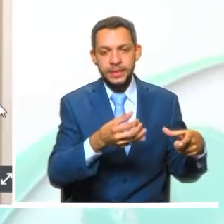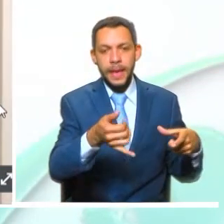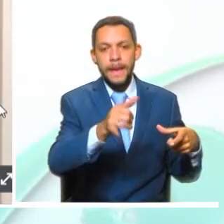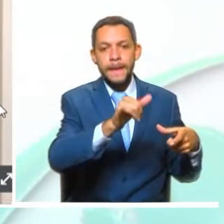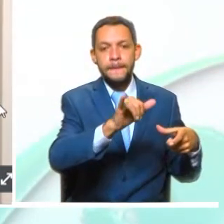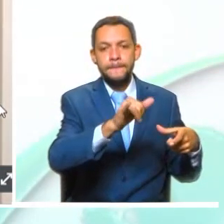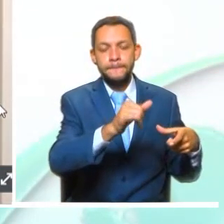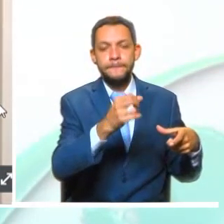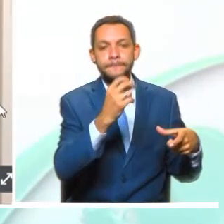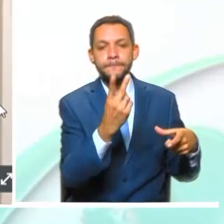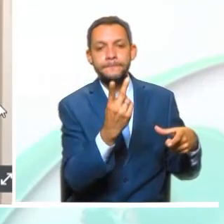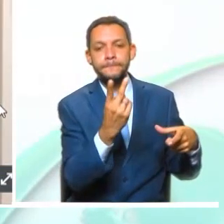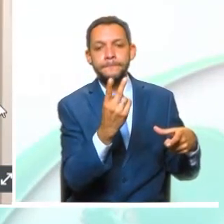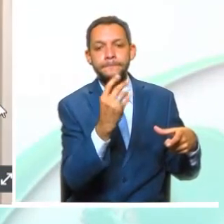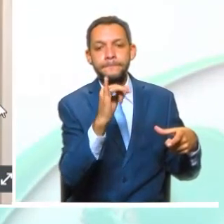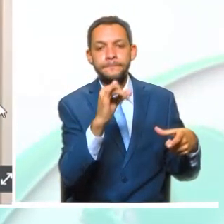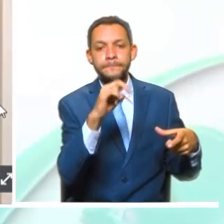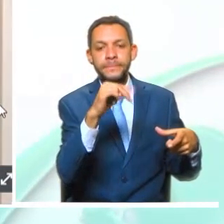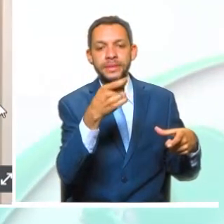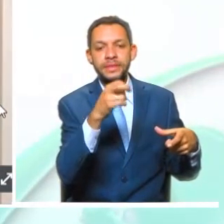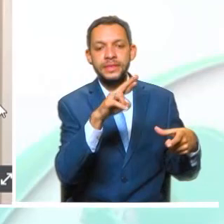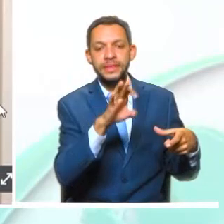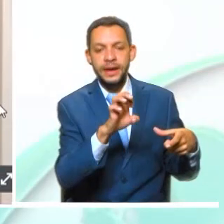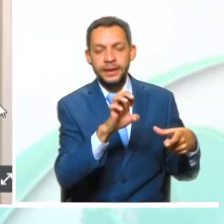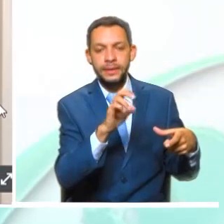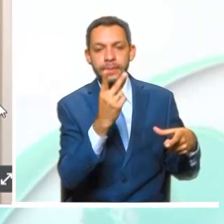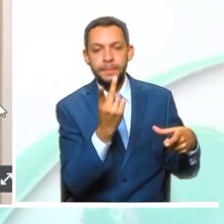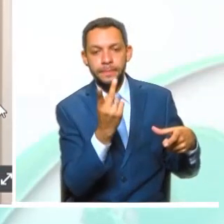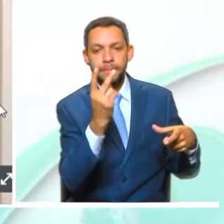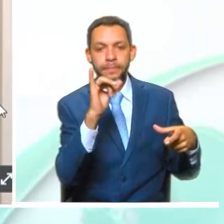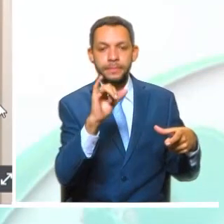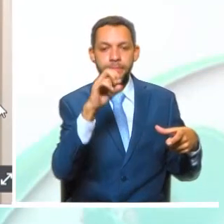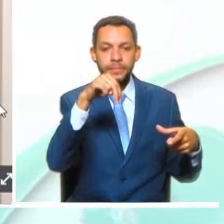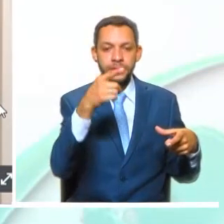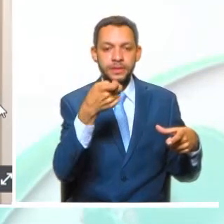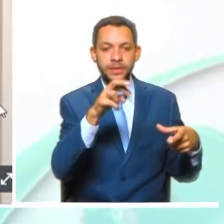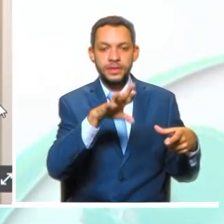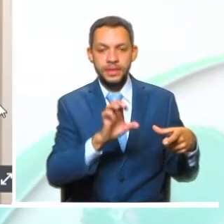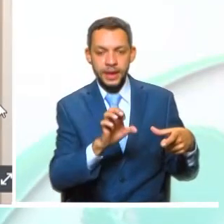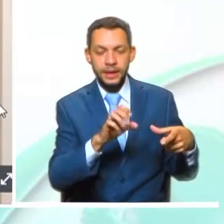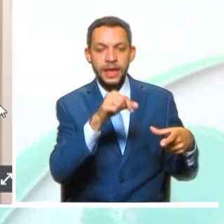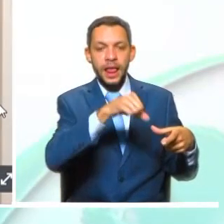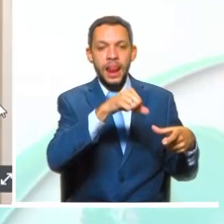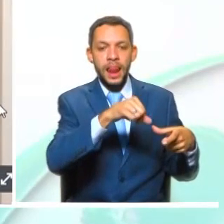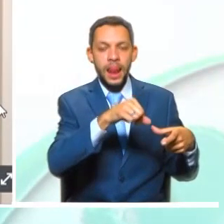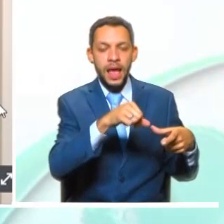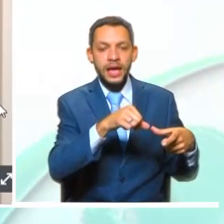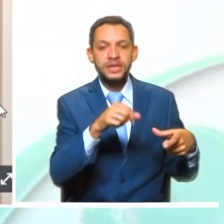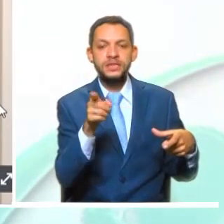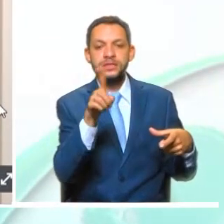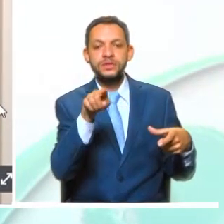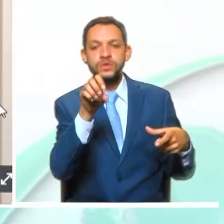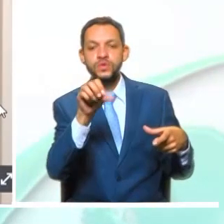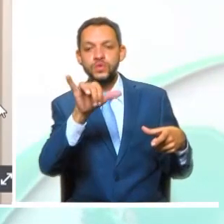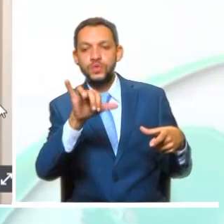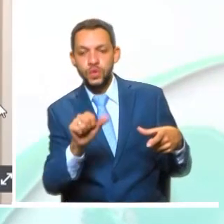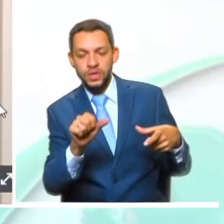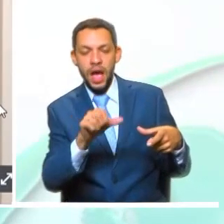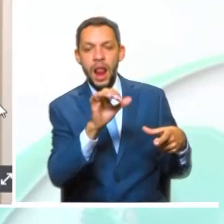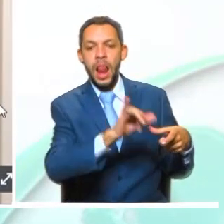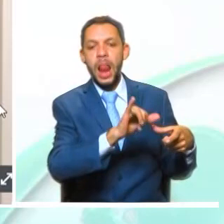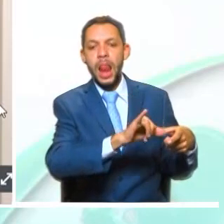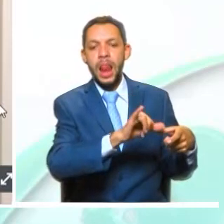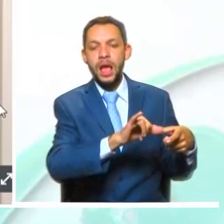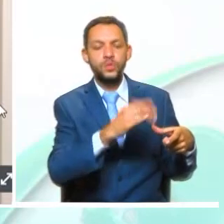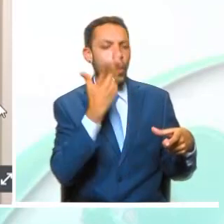30 pepitas de soya y las van a dejar ahí siquiera tres o cuatro días y empiezan a consumir una